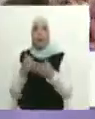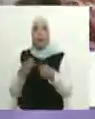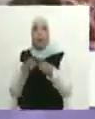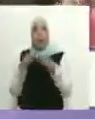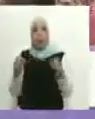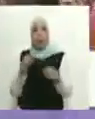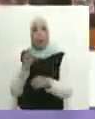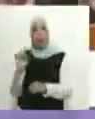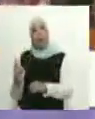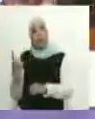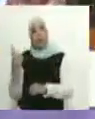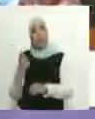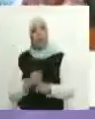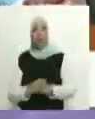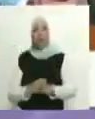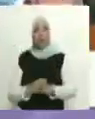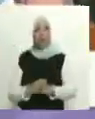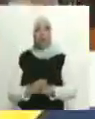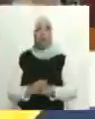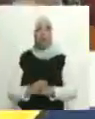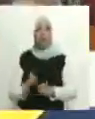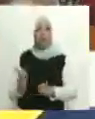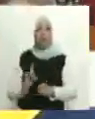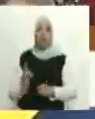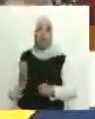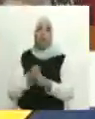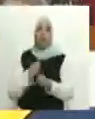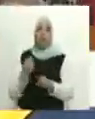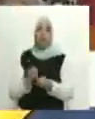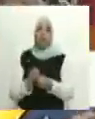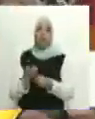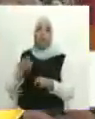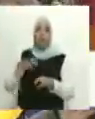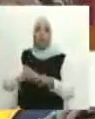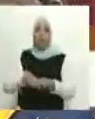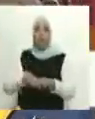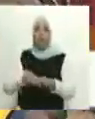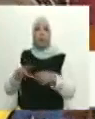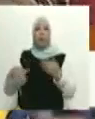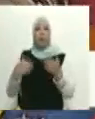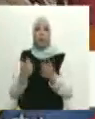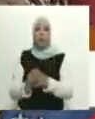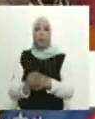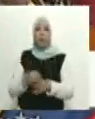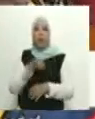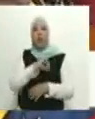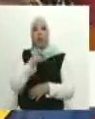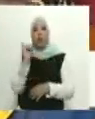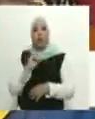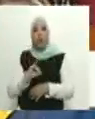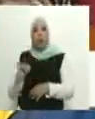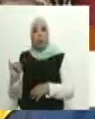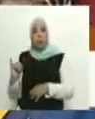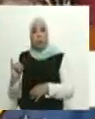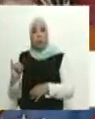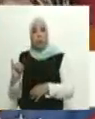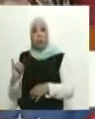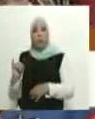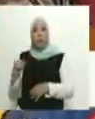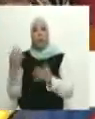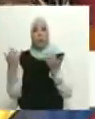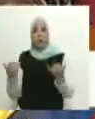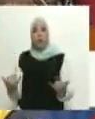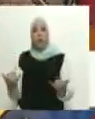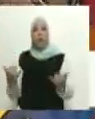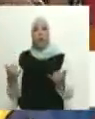ustedes. Primero, a los que escogieron este sitio para venir a caminar en el Zulia. Yo le voy a decir algo,